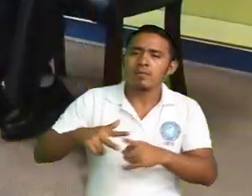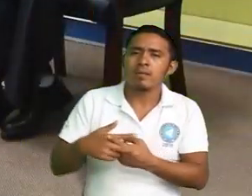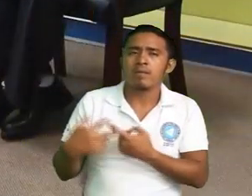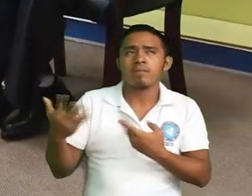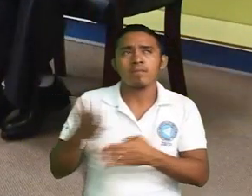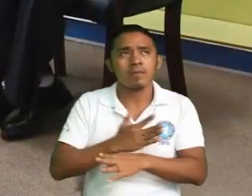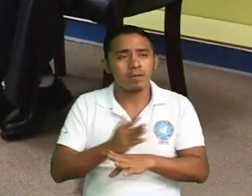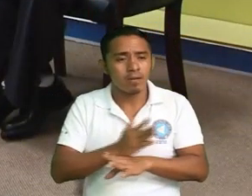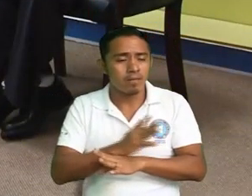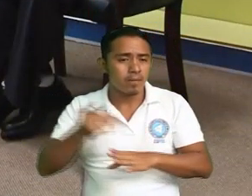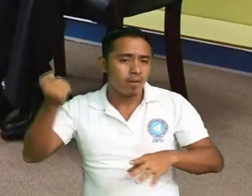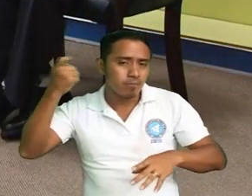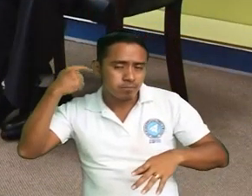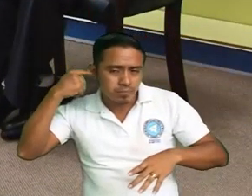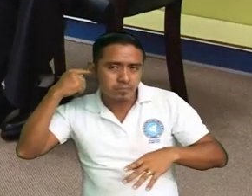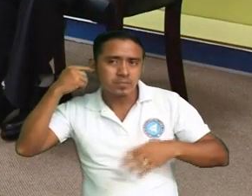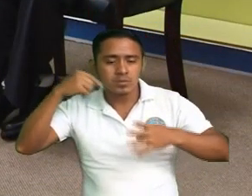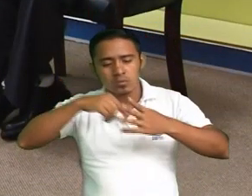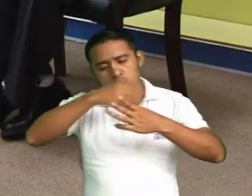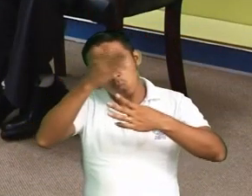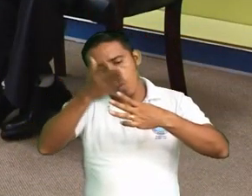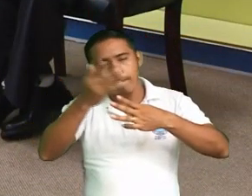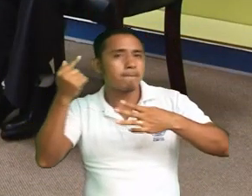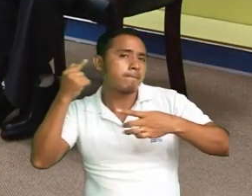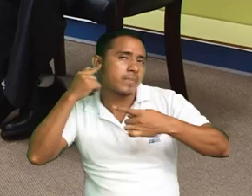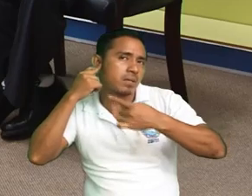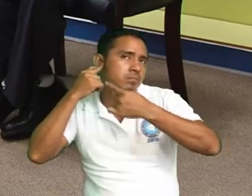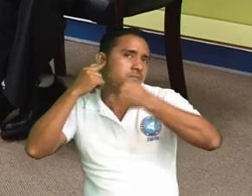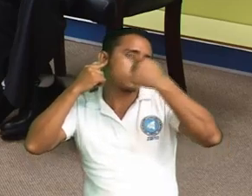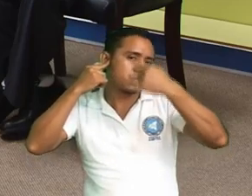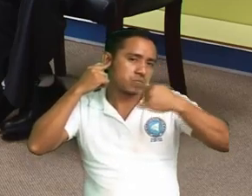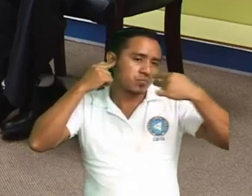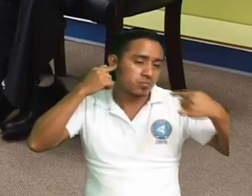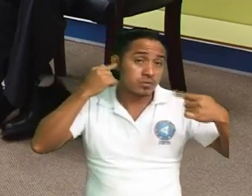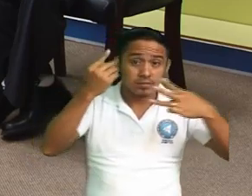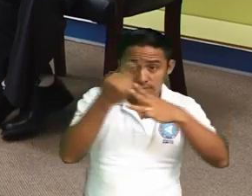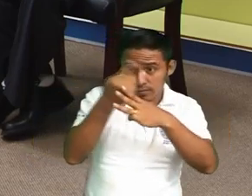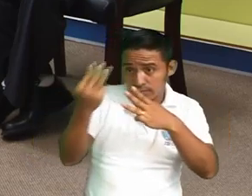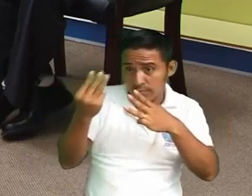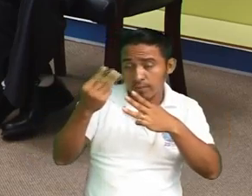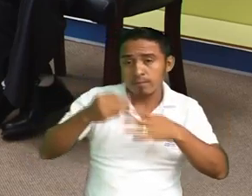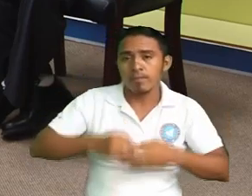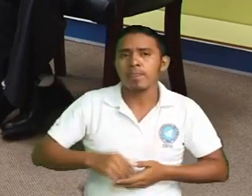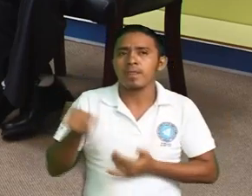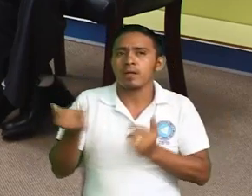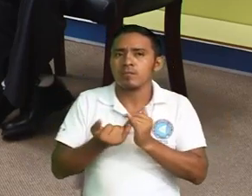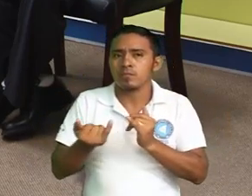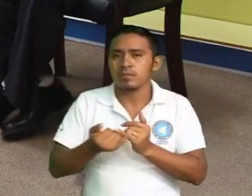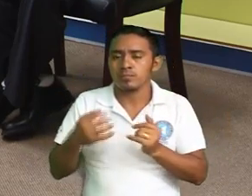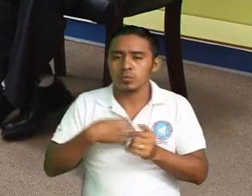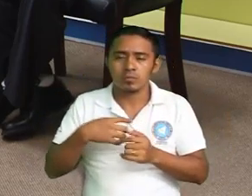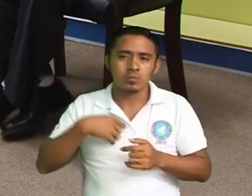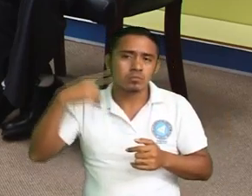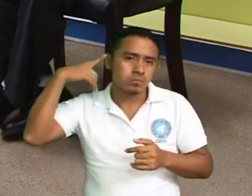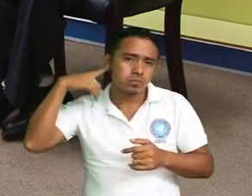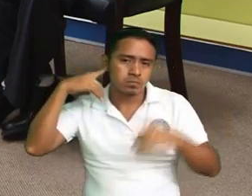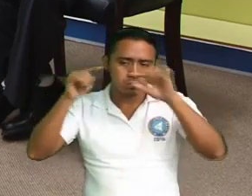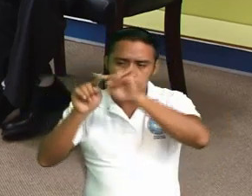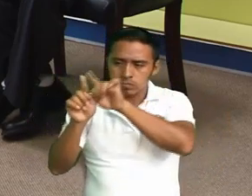de las infecciones en el oído externo. Sí. Usted me dijo al inicio también que la anatomía de nuestro oído está